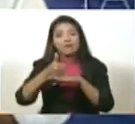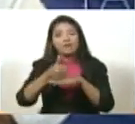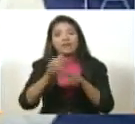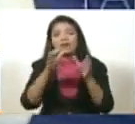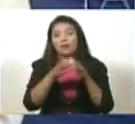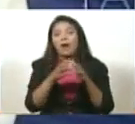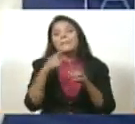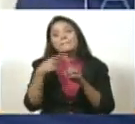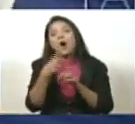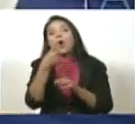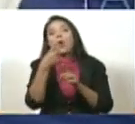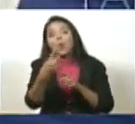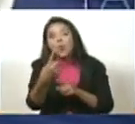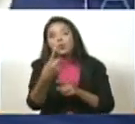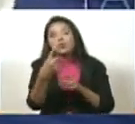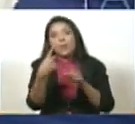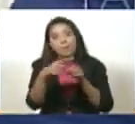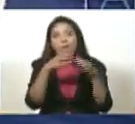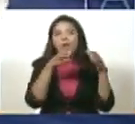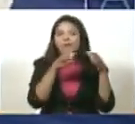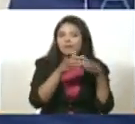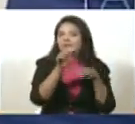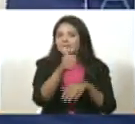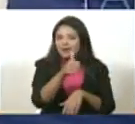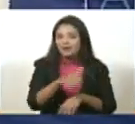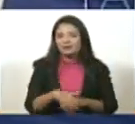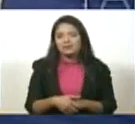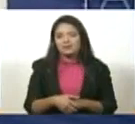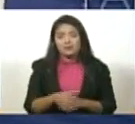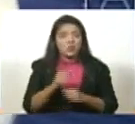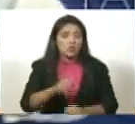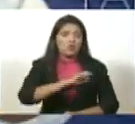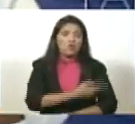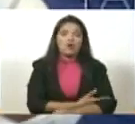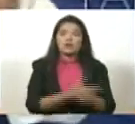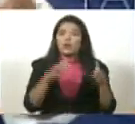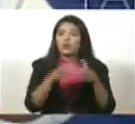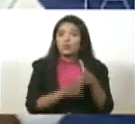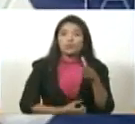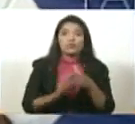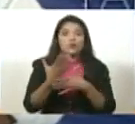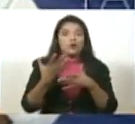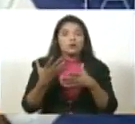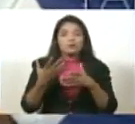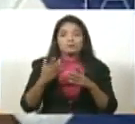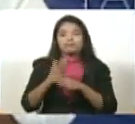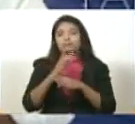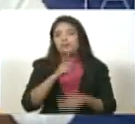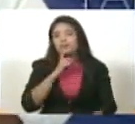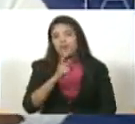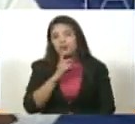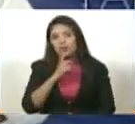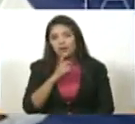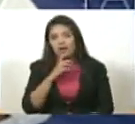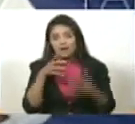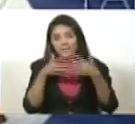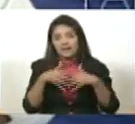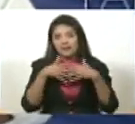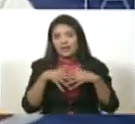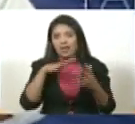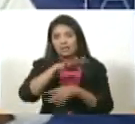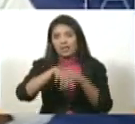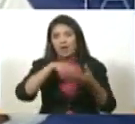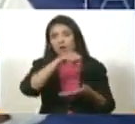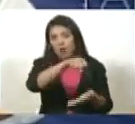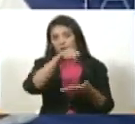1x10. Donde se encuentra la maquinaria de ese poderoso movimiento que ha surgido al calor de las dificultades, la maquinaria de los CLAP,